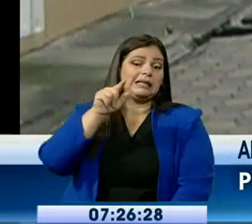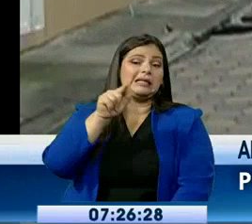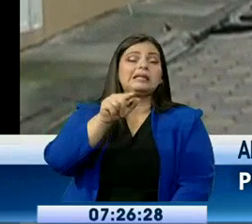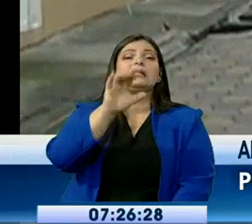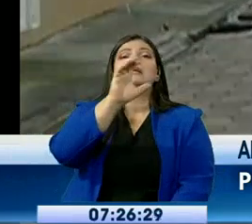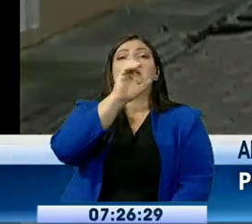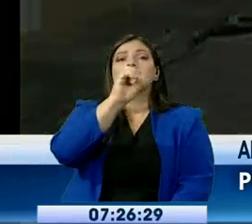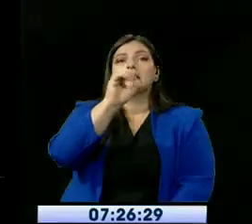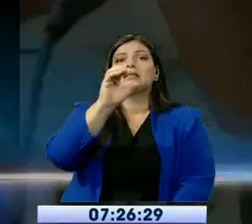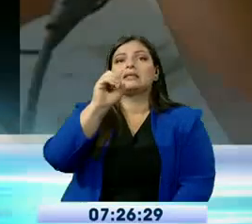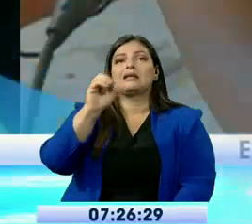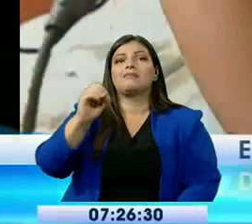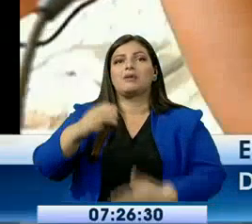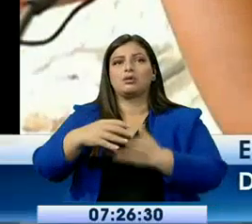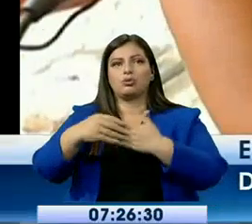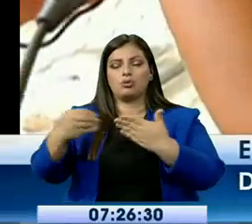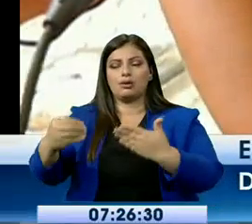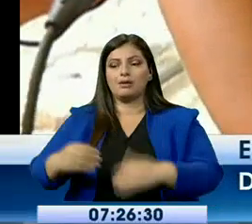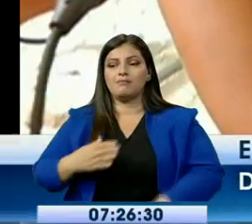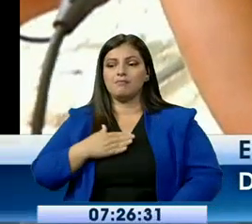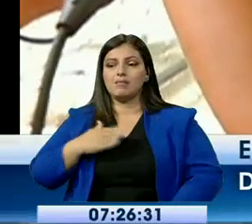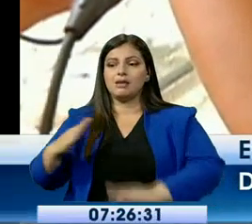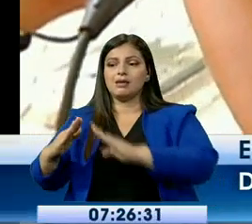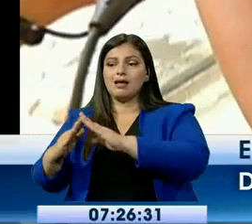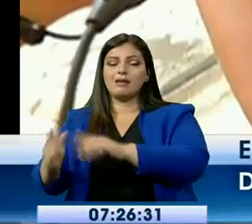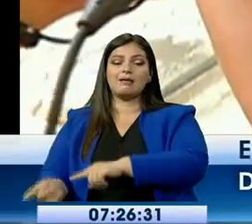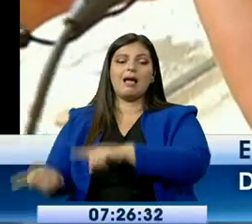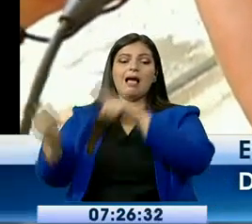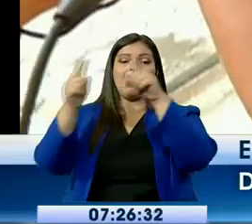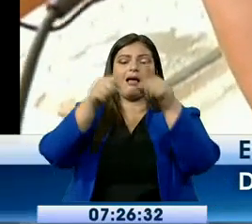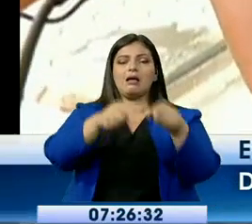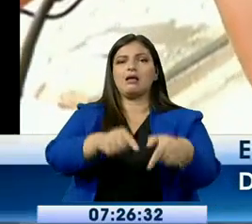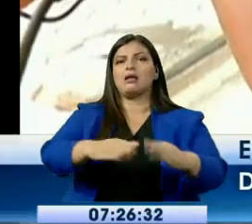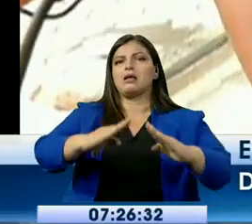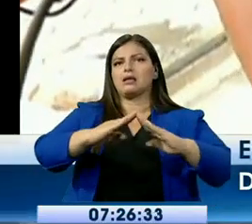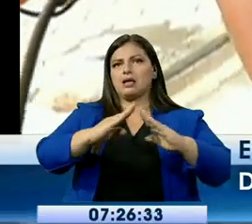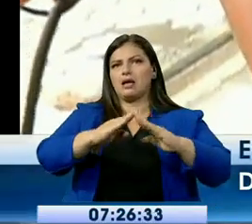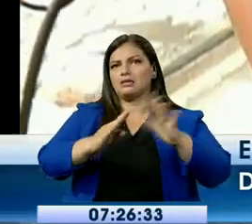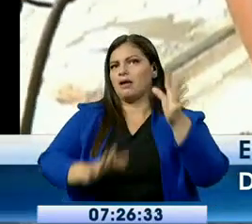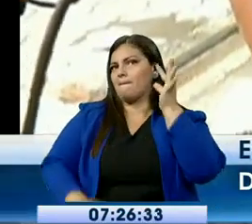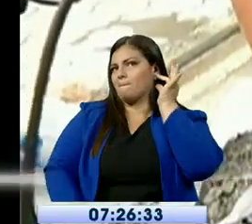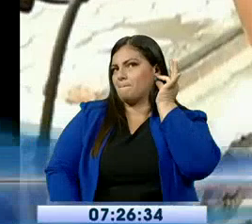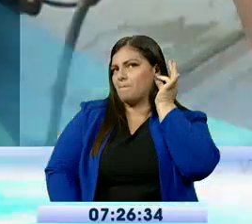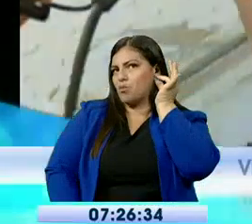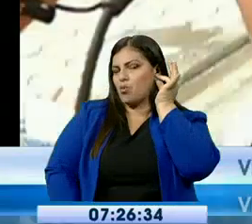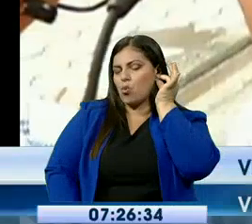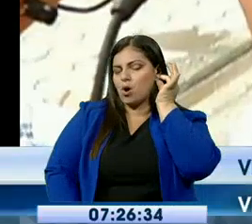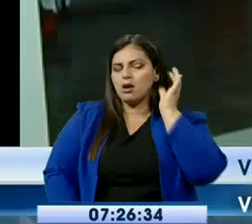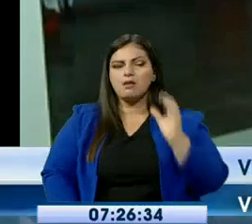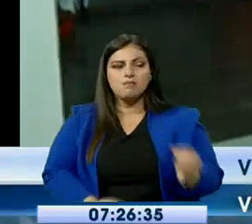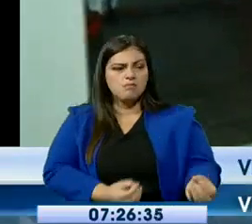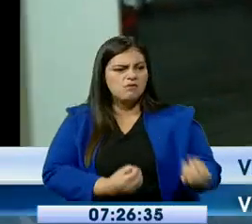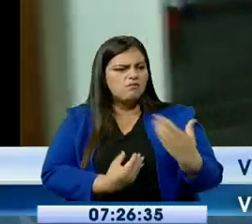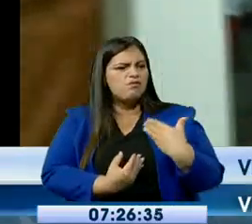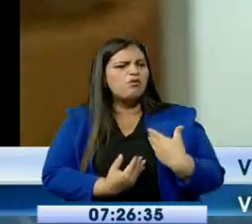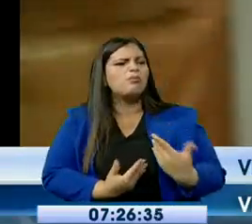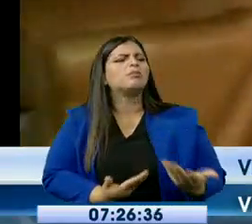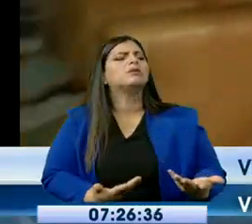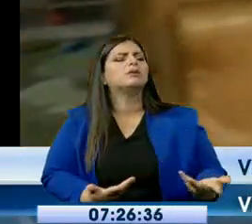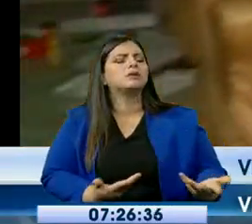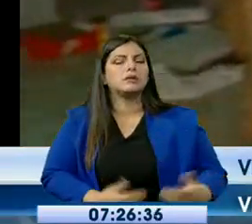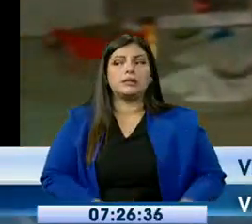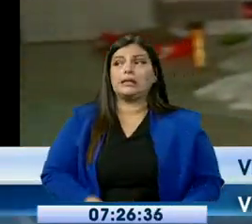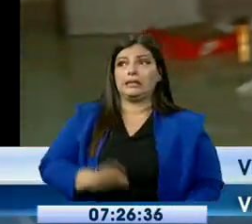por una vecina. Solo hay una persona que me indicó que en la parte de arriba han visto una persona de tez morena,